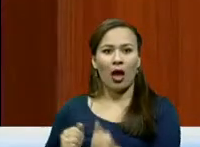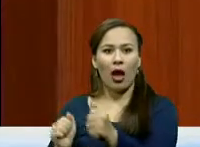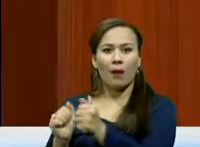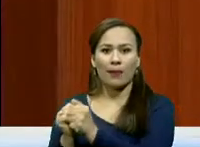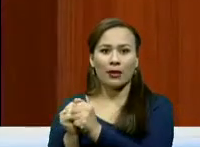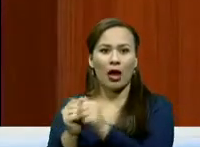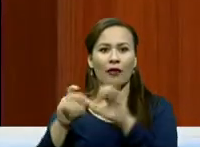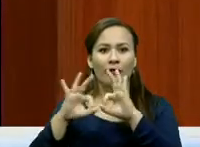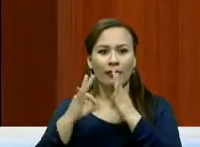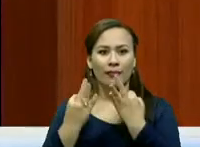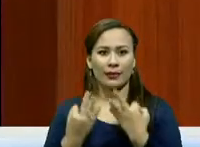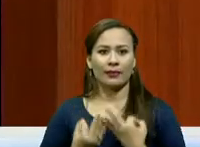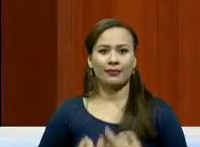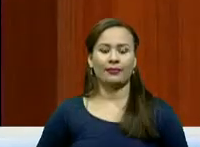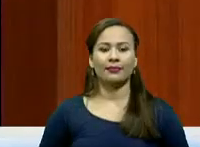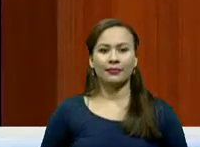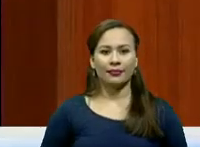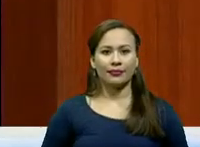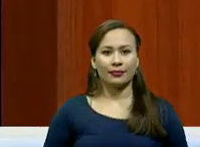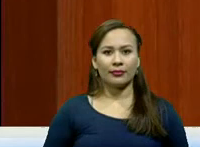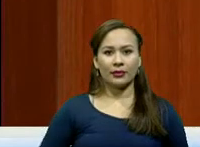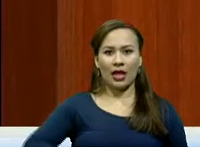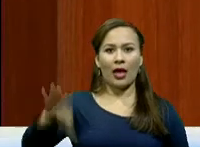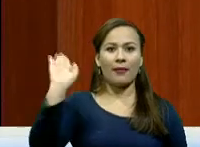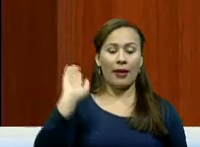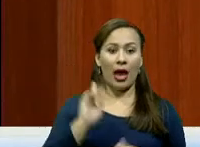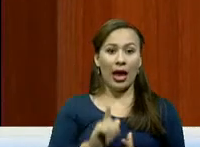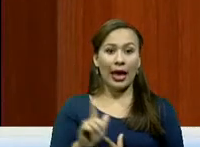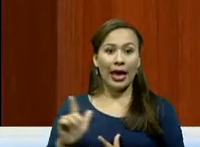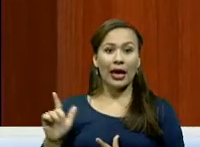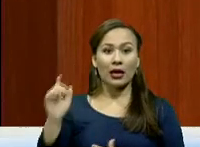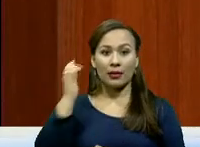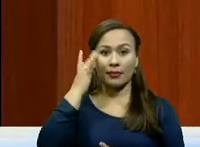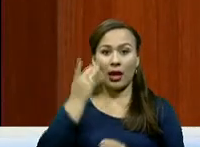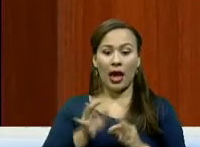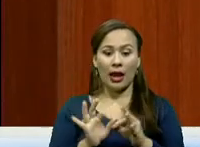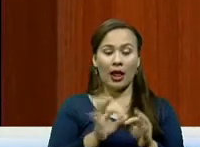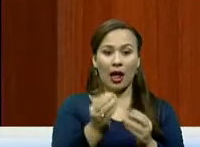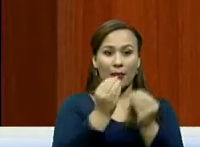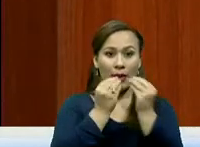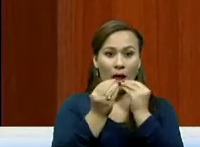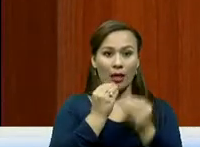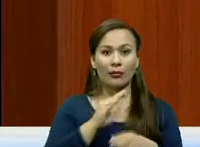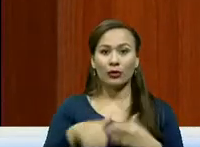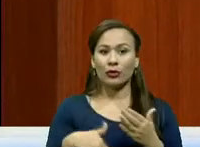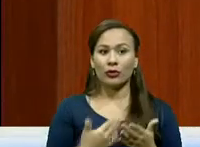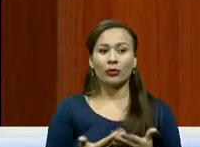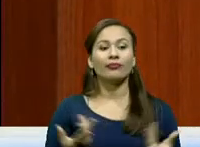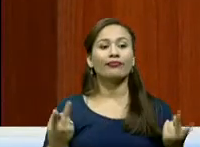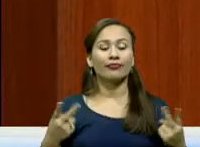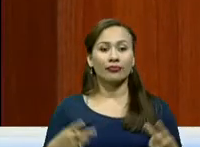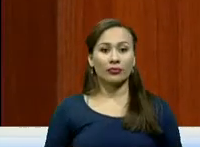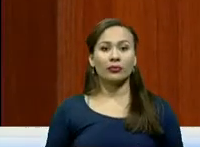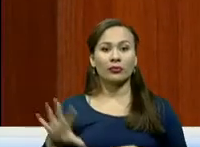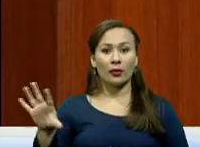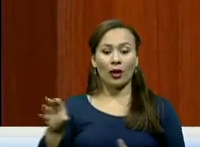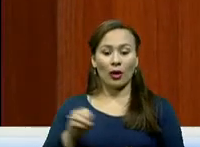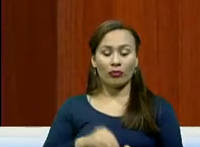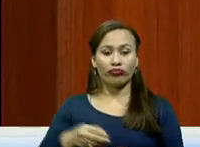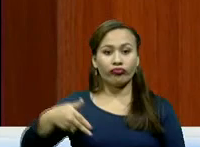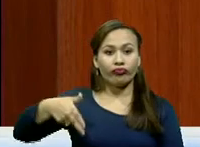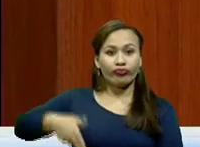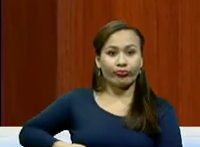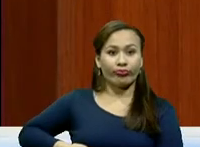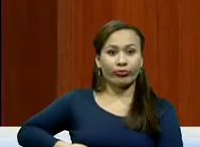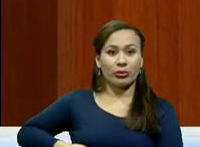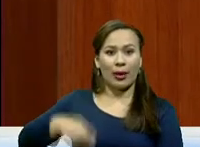todo con toda su familia a la guerra, porque ellos eran los que preparaban los alimentos o les cuidaban, o inclusive también cogían el fusil